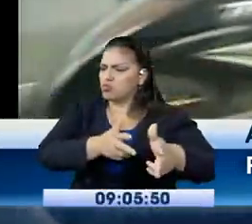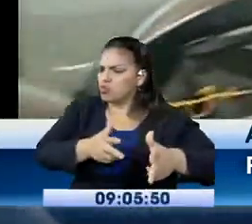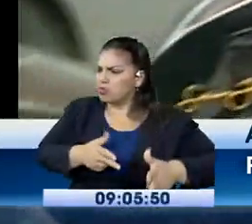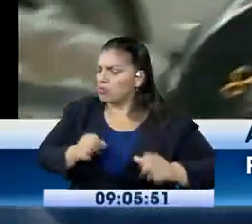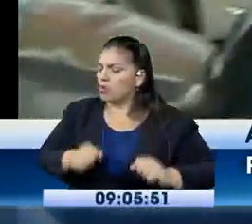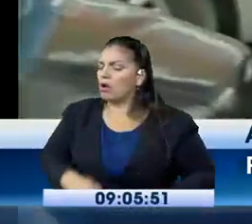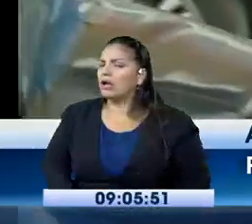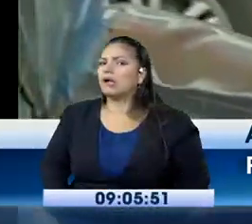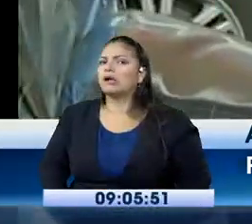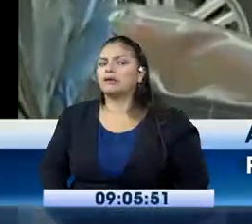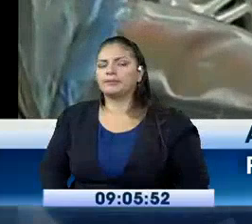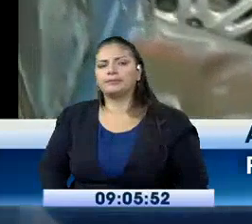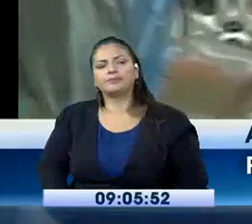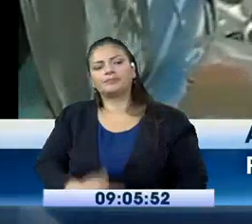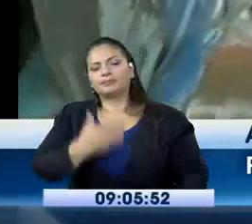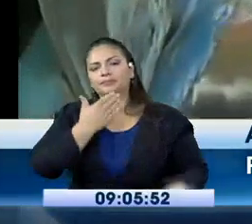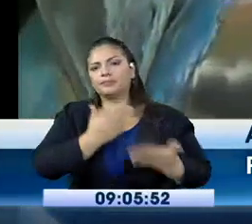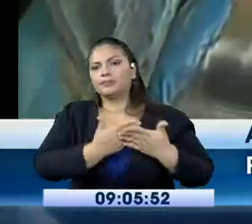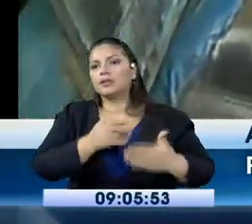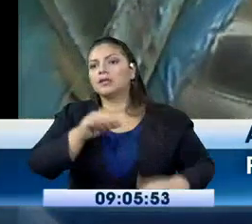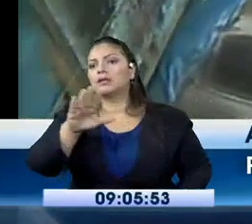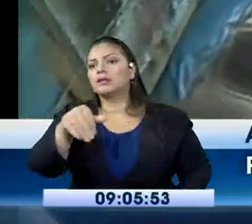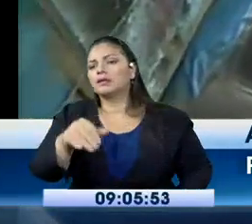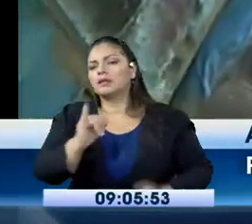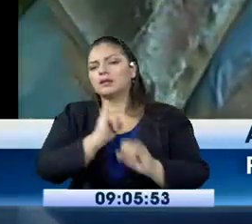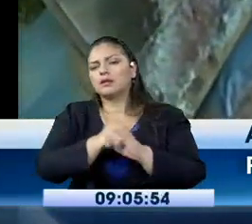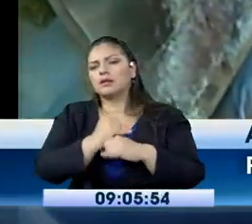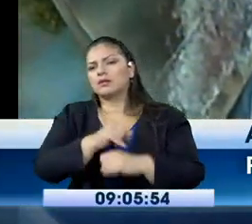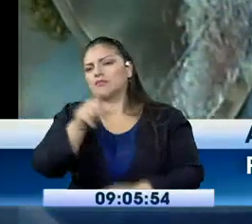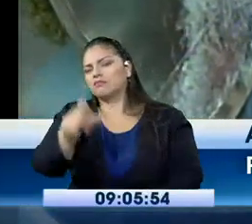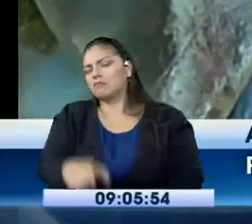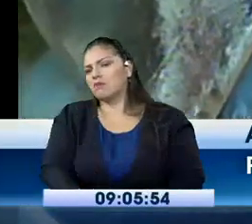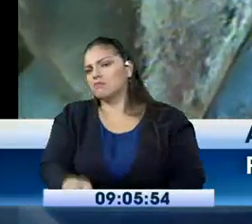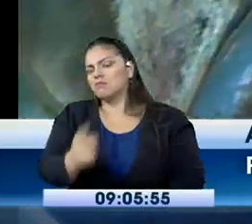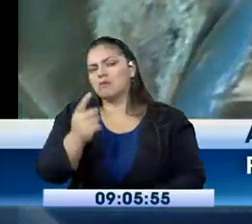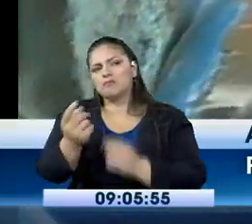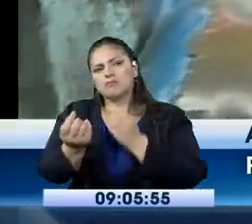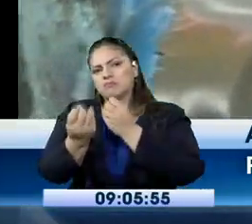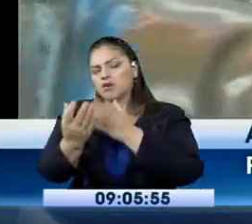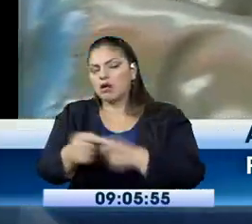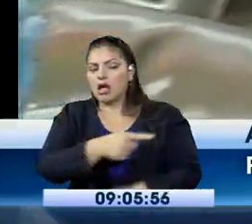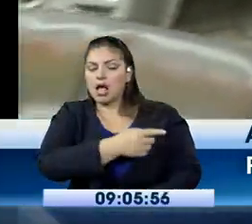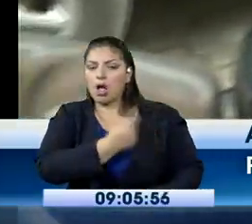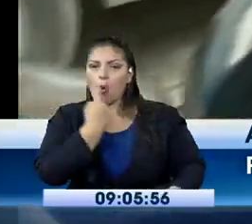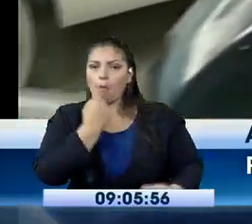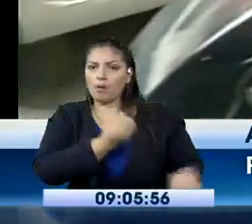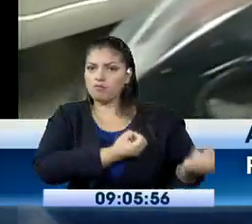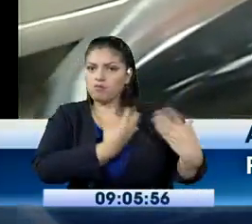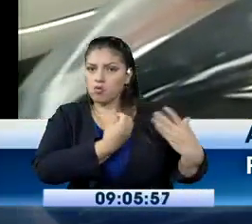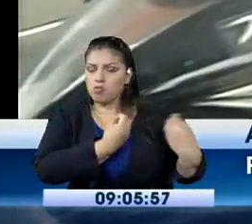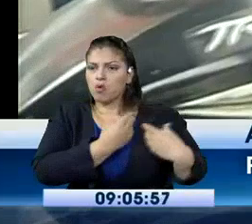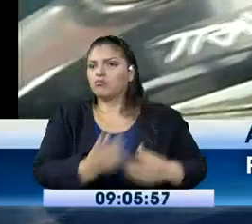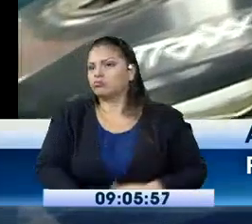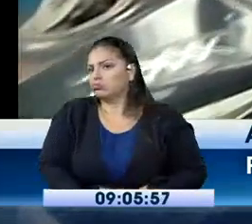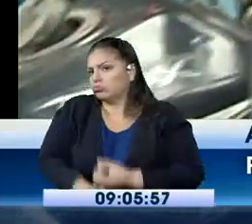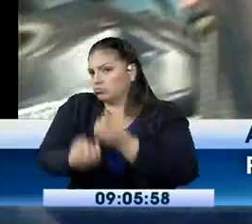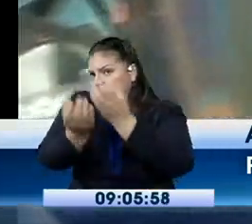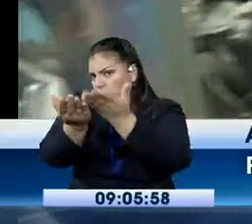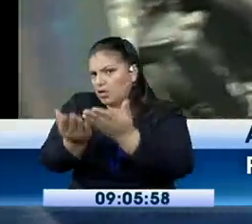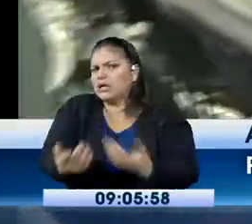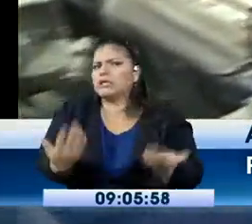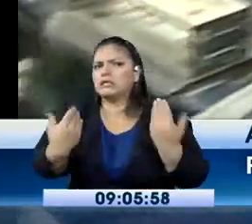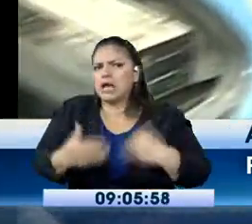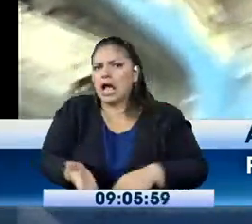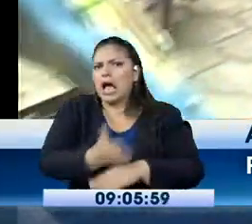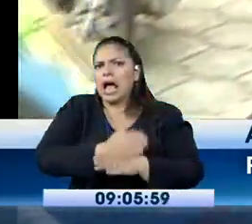decía el amigo que es de esa cooperativa que, por ejemplo, ellos trabajan aquí, están asignados aquí, pero vienen de otras cooperativas a tratar